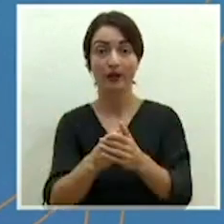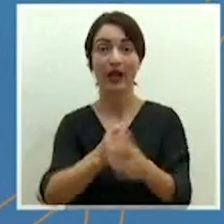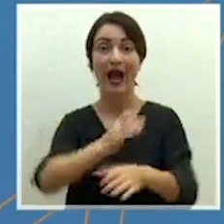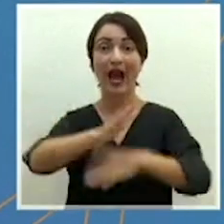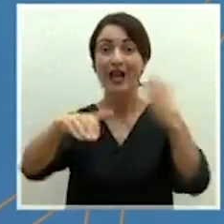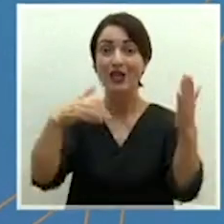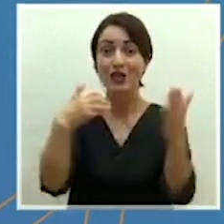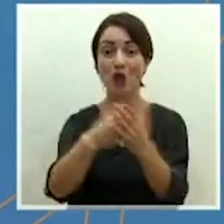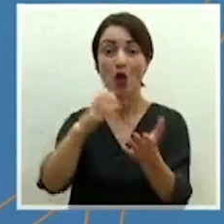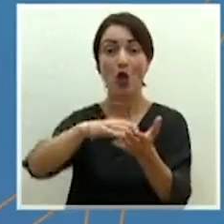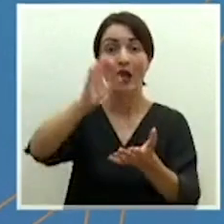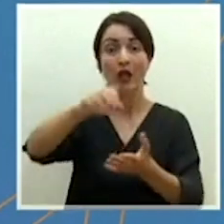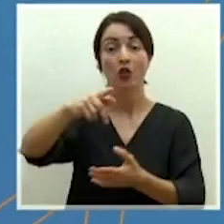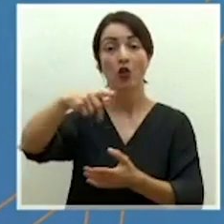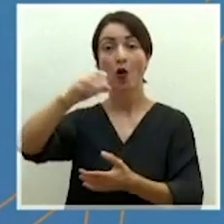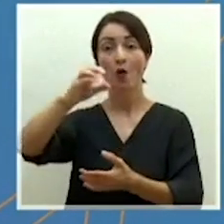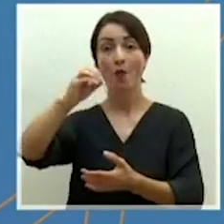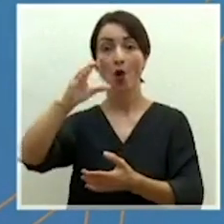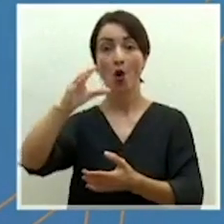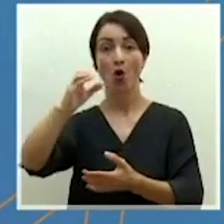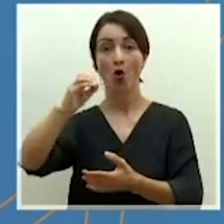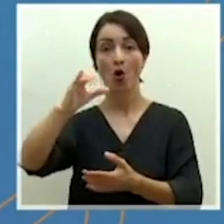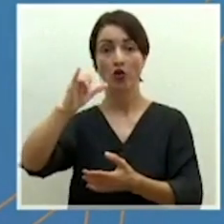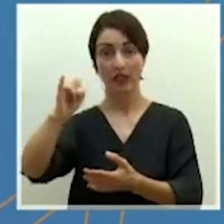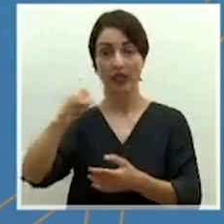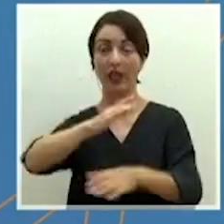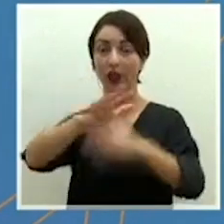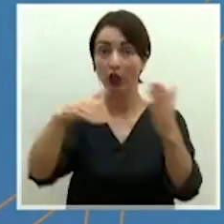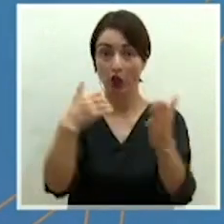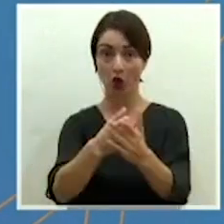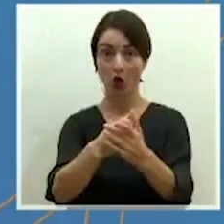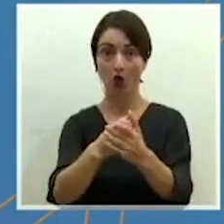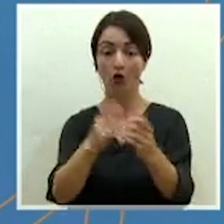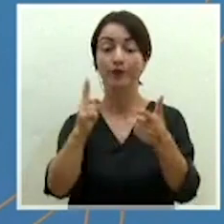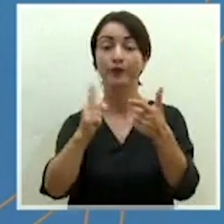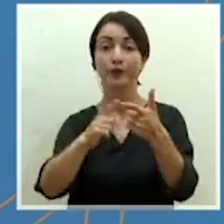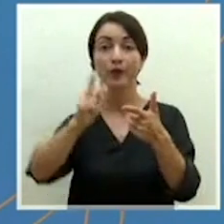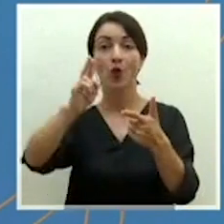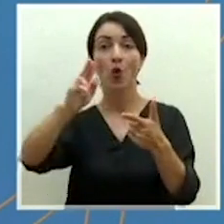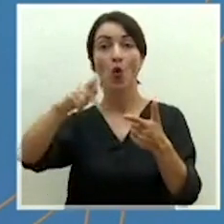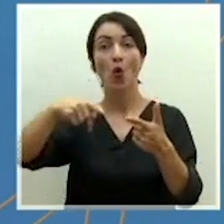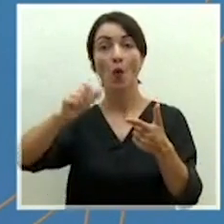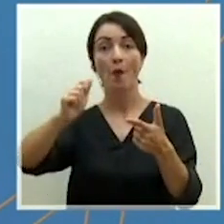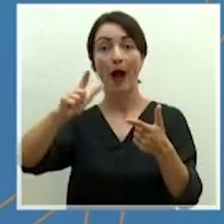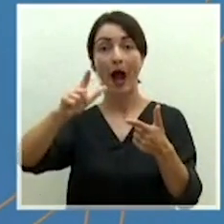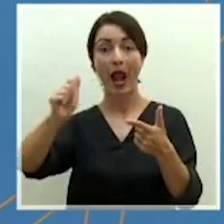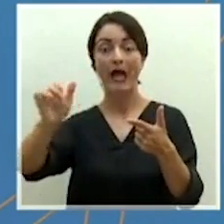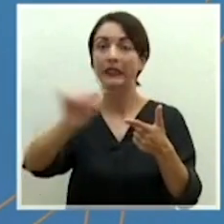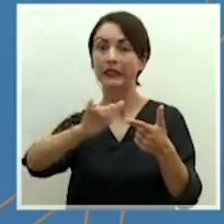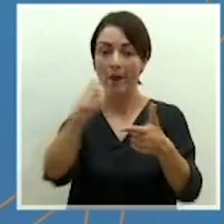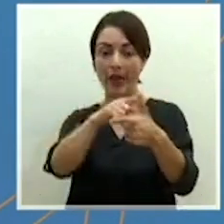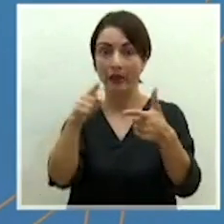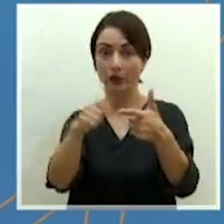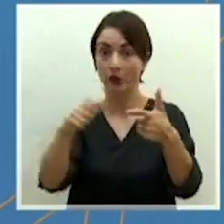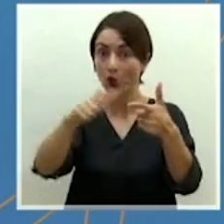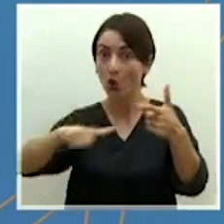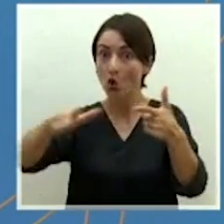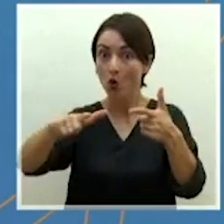el cantón de Pocosí y el cantón de Upala. Asimismo, para estos